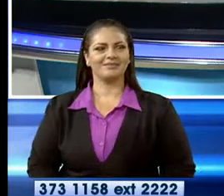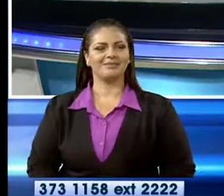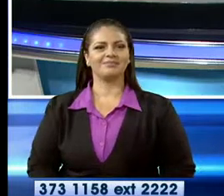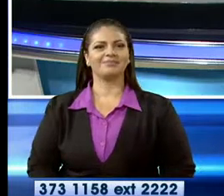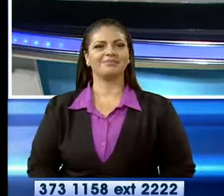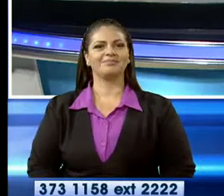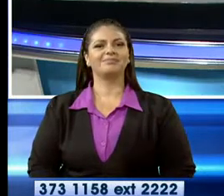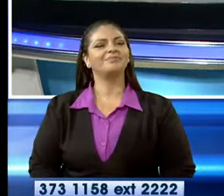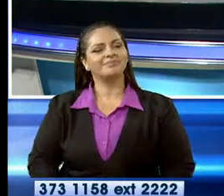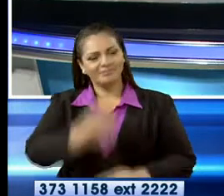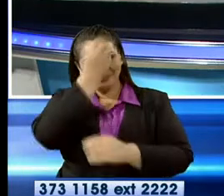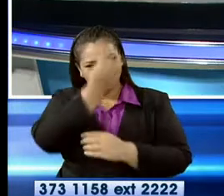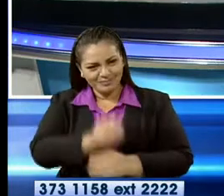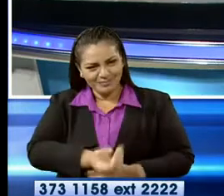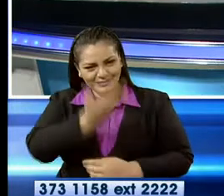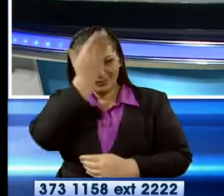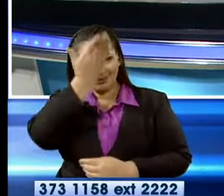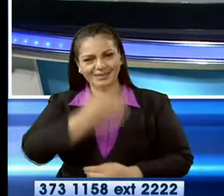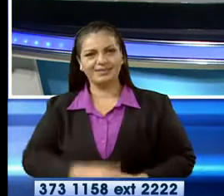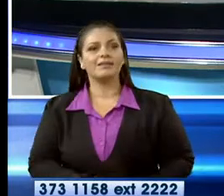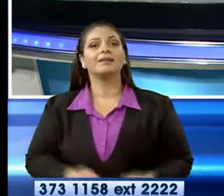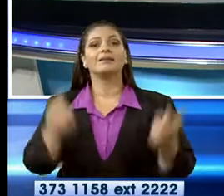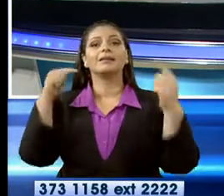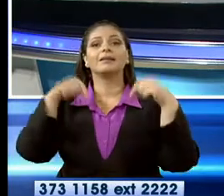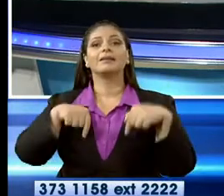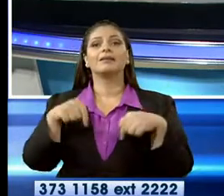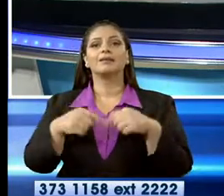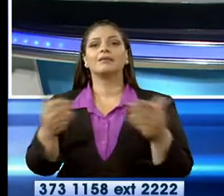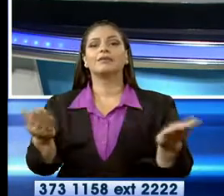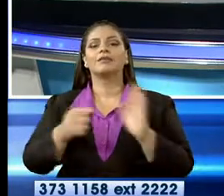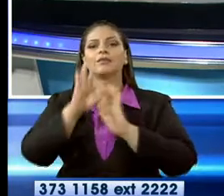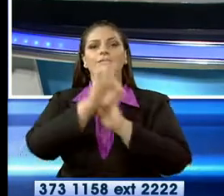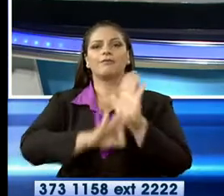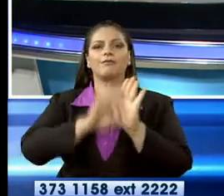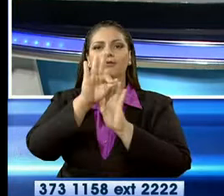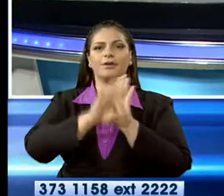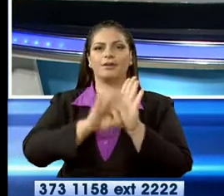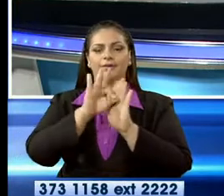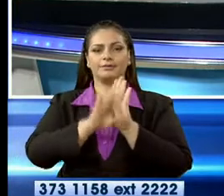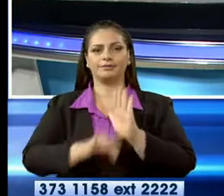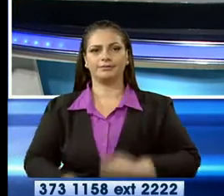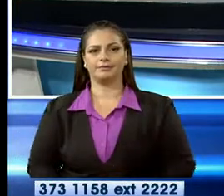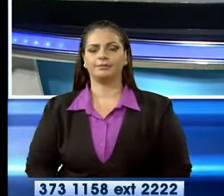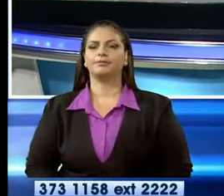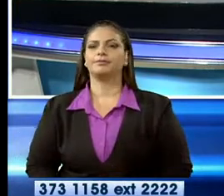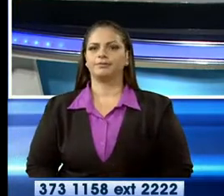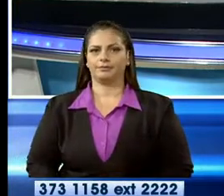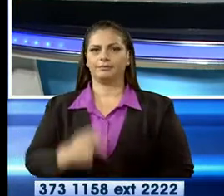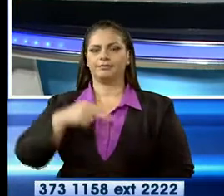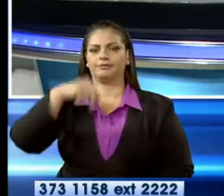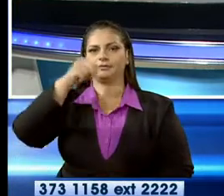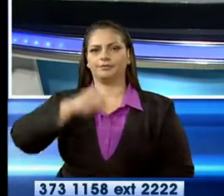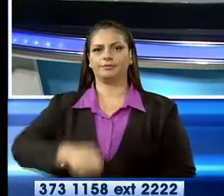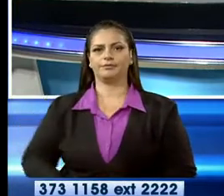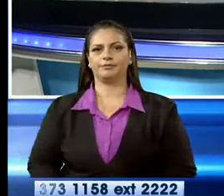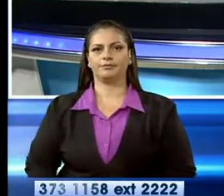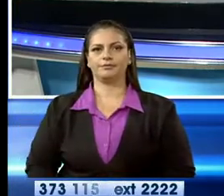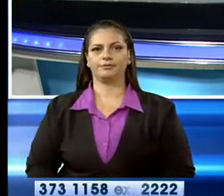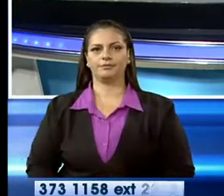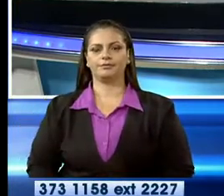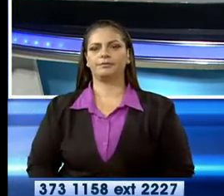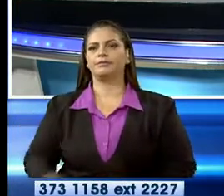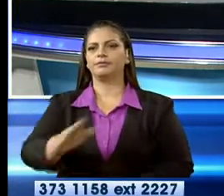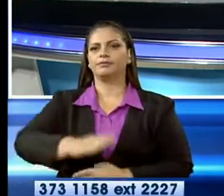Selena, Hugo, buenos días. Así es, nosotros estamos por acá, por la Florida, específicamente en el norte de este sector, además de la cooperativa